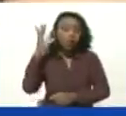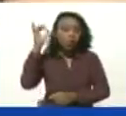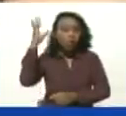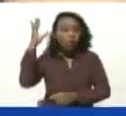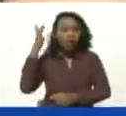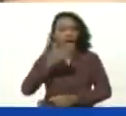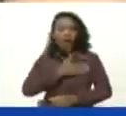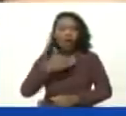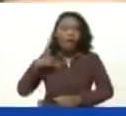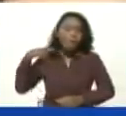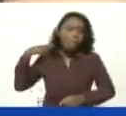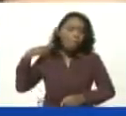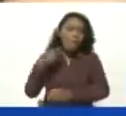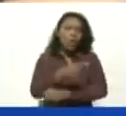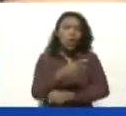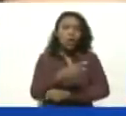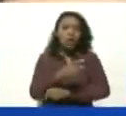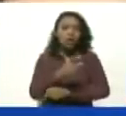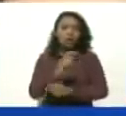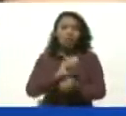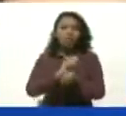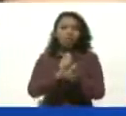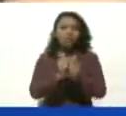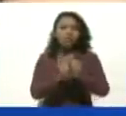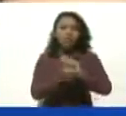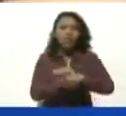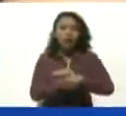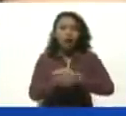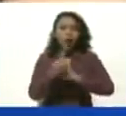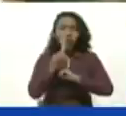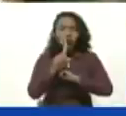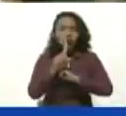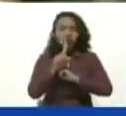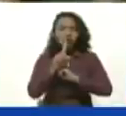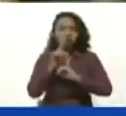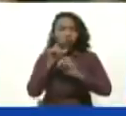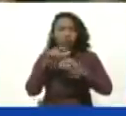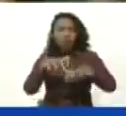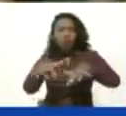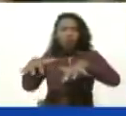querían obligarlo y convertirlo en un monstruo